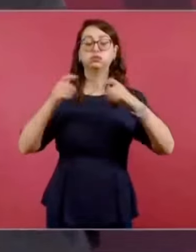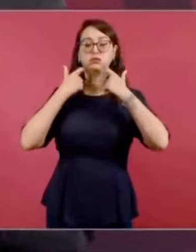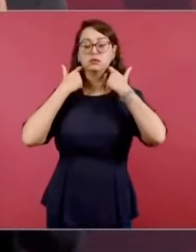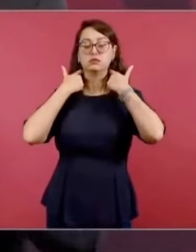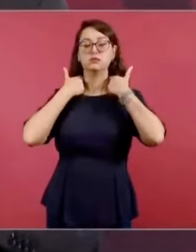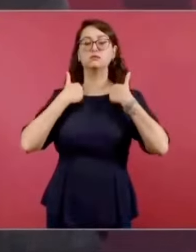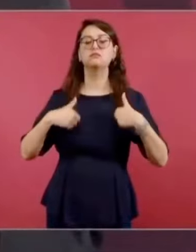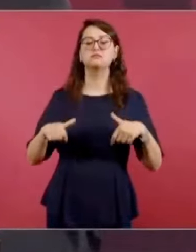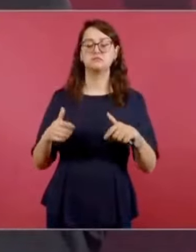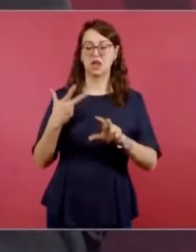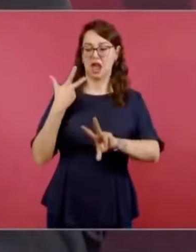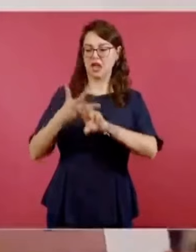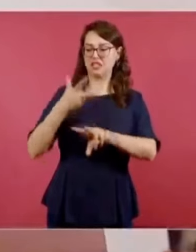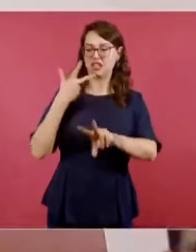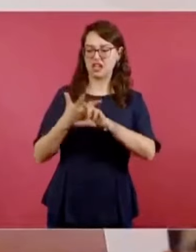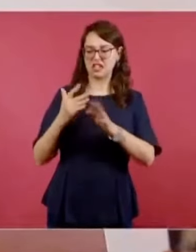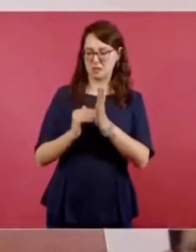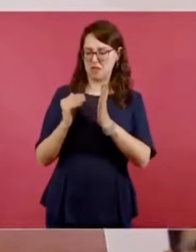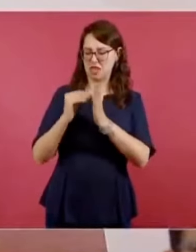de menciones.